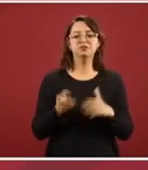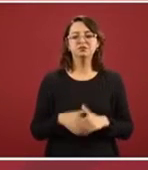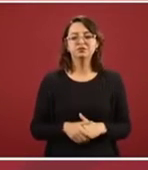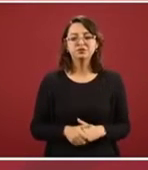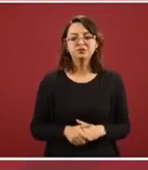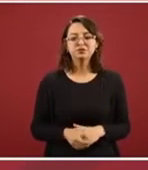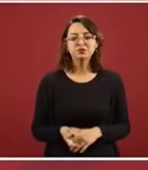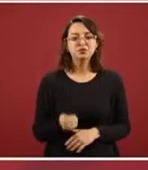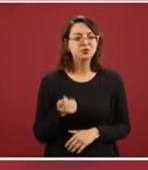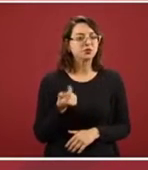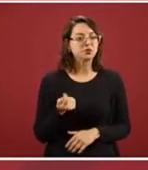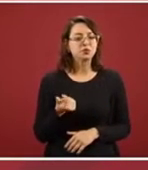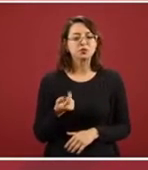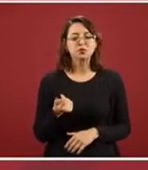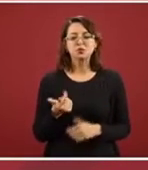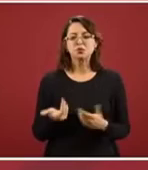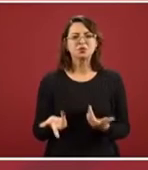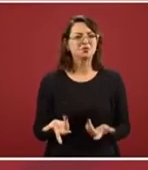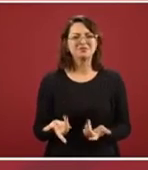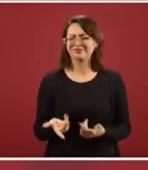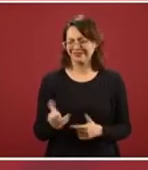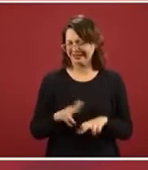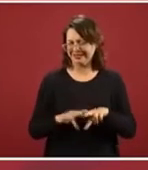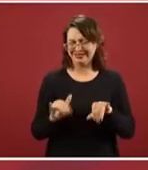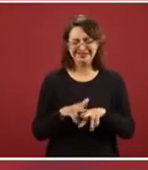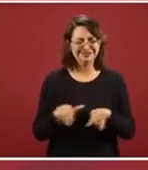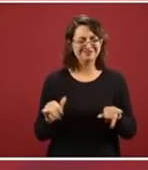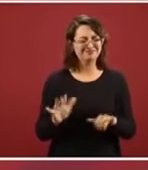Muy pocas, bueno, no.